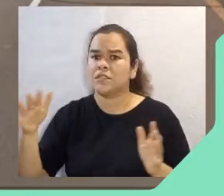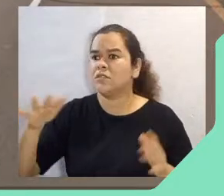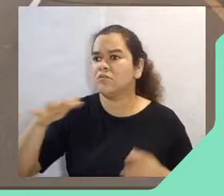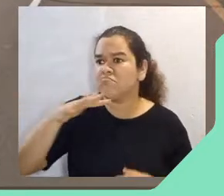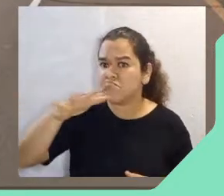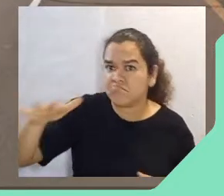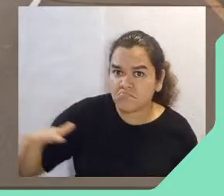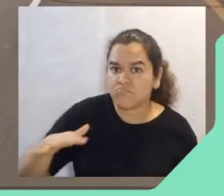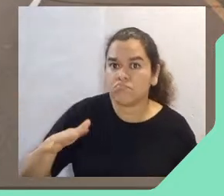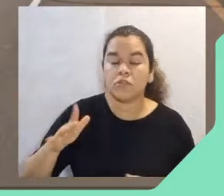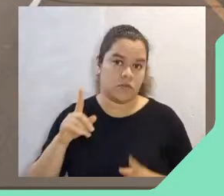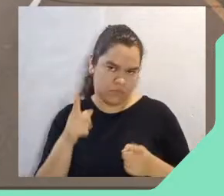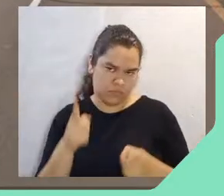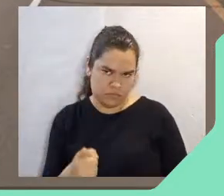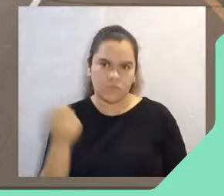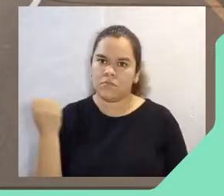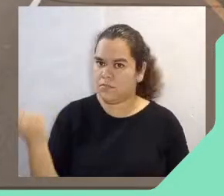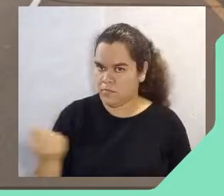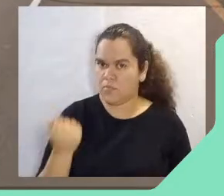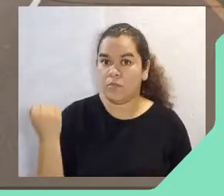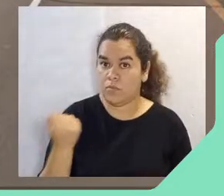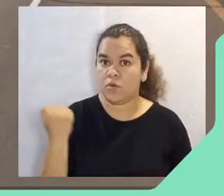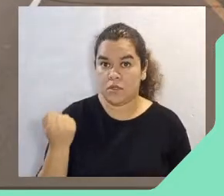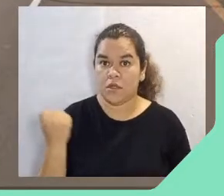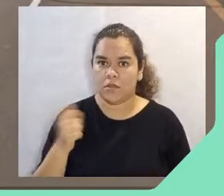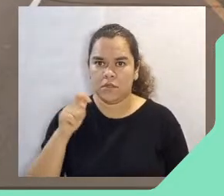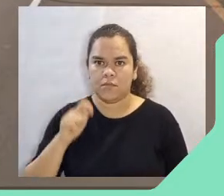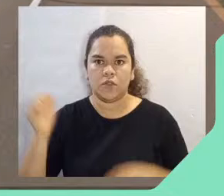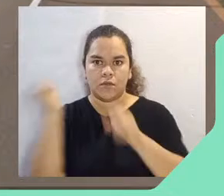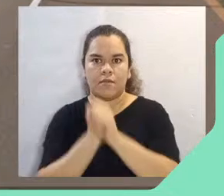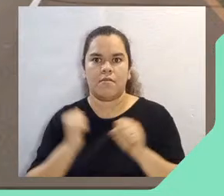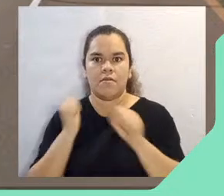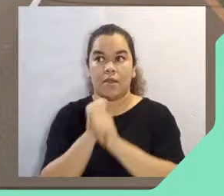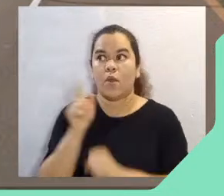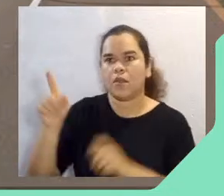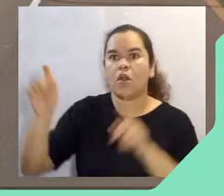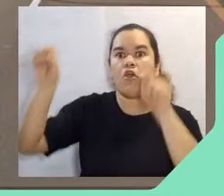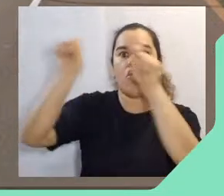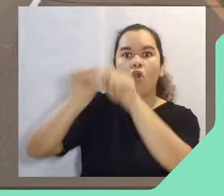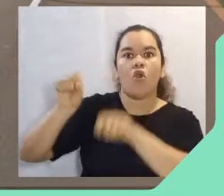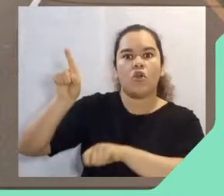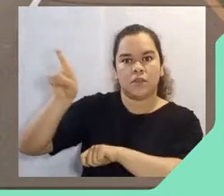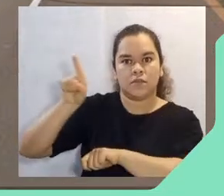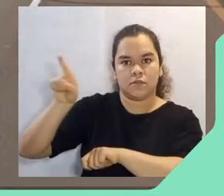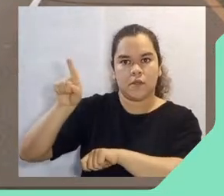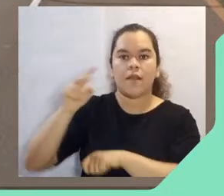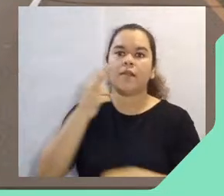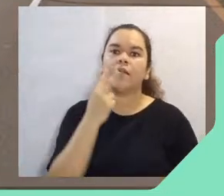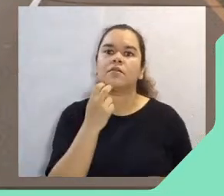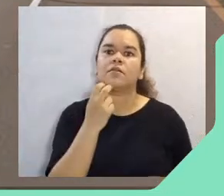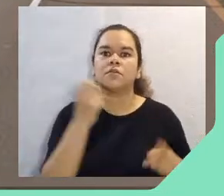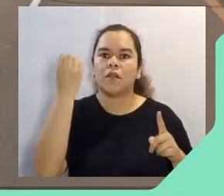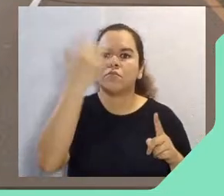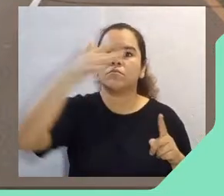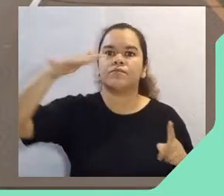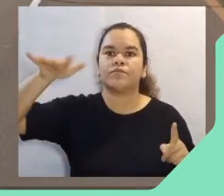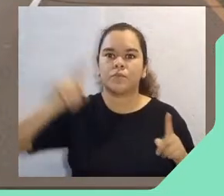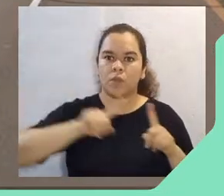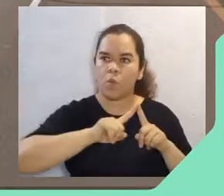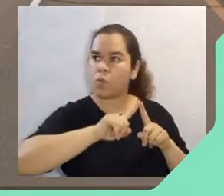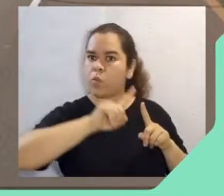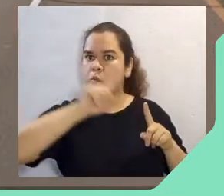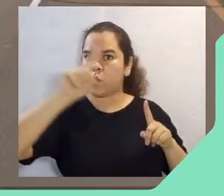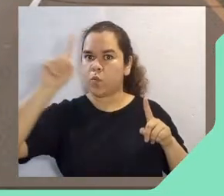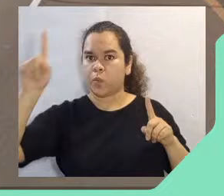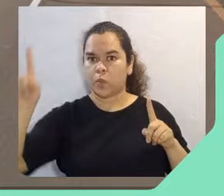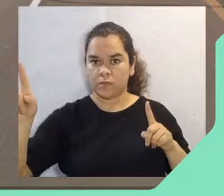lugar muy importante de trabajo para el ingeniero electricista, o sea, hacer la electrificación en media tensión, que en definitiva